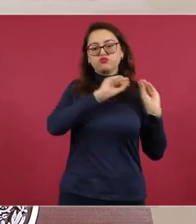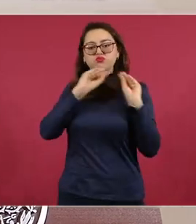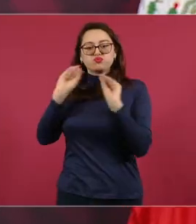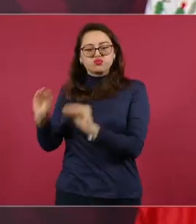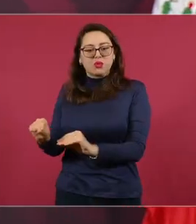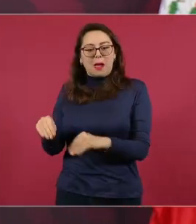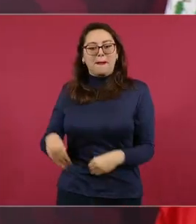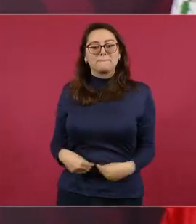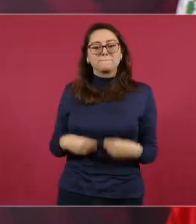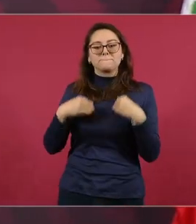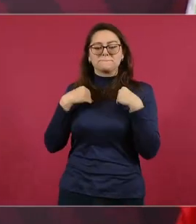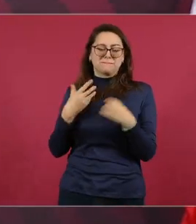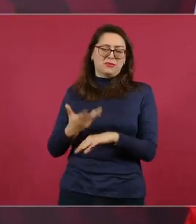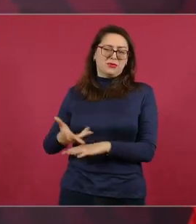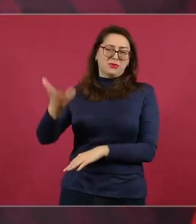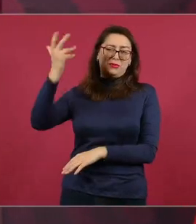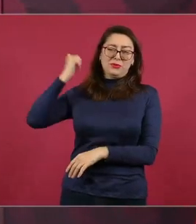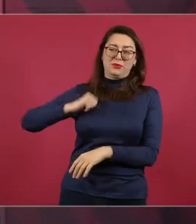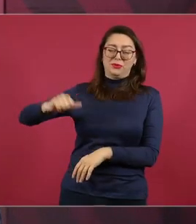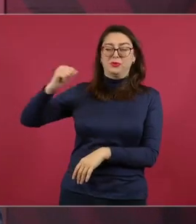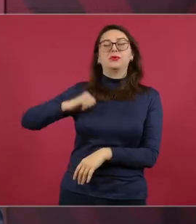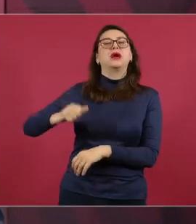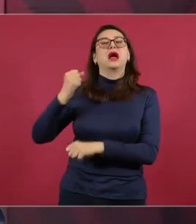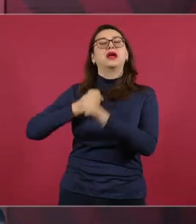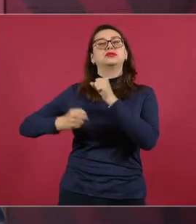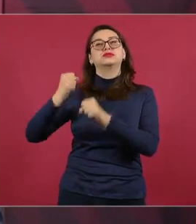que fueron en los años 60, 70